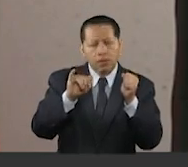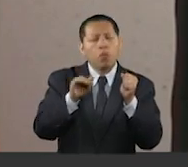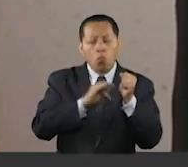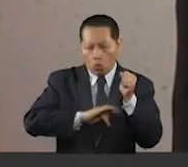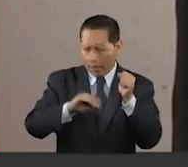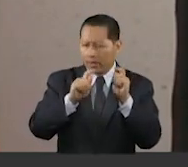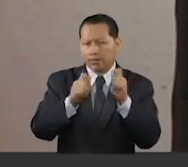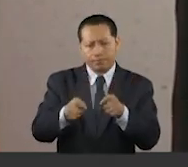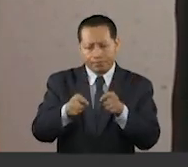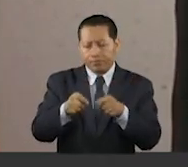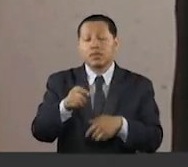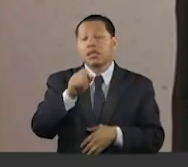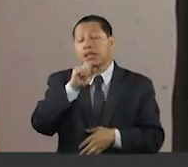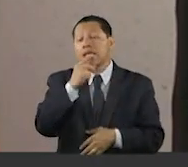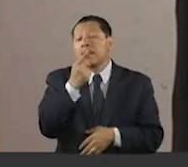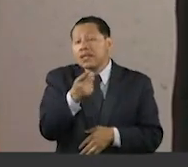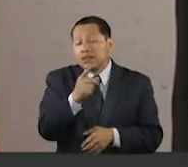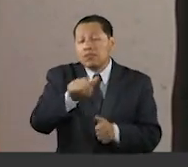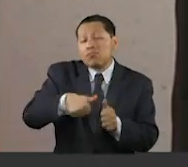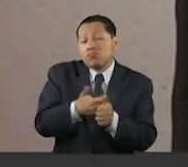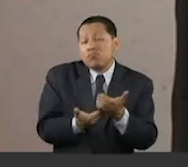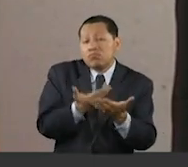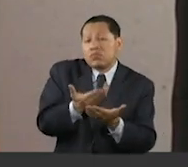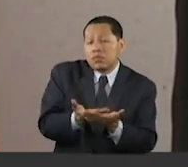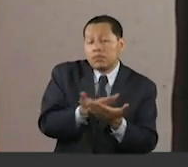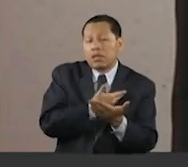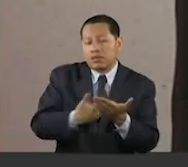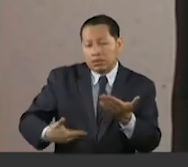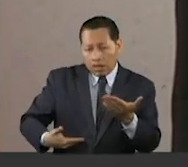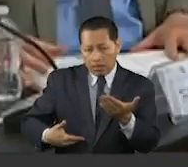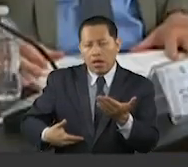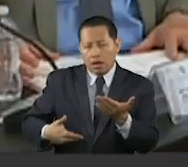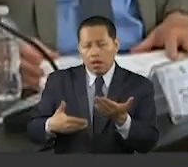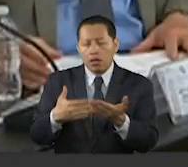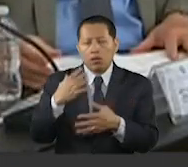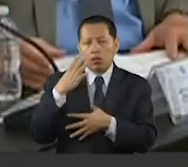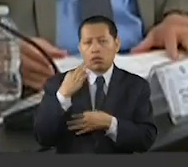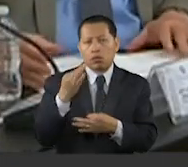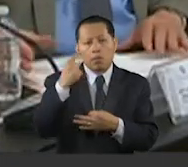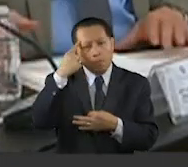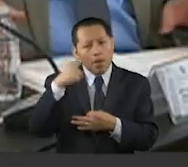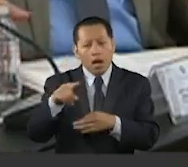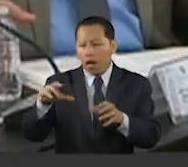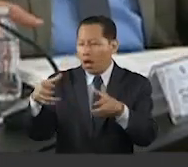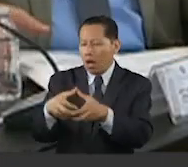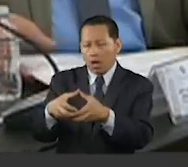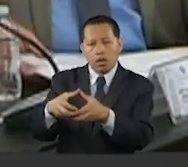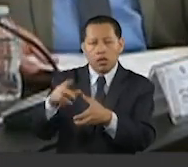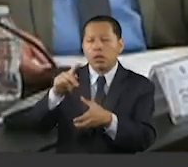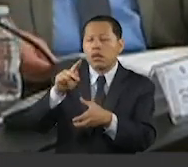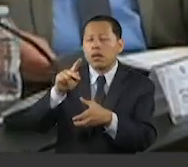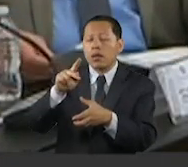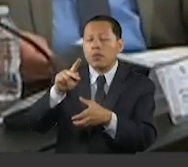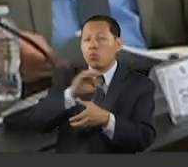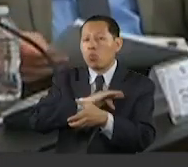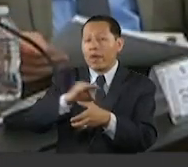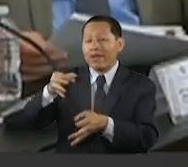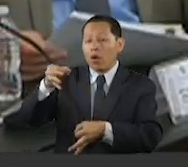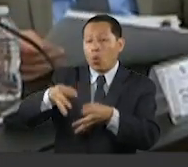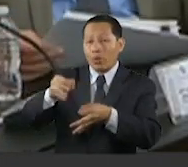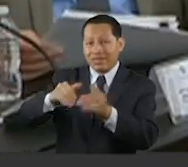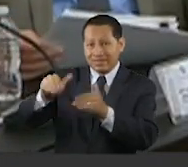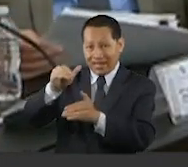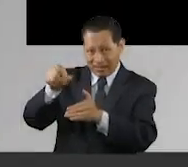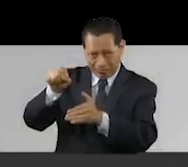manifestó su total respaldo a la propuesta del jefe del ejecutivo para que integrantes del poder judicial sean electos mediante voto